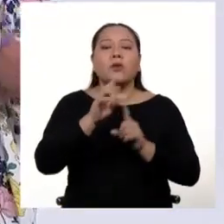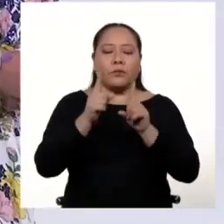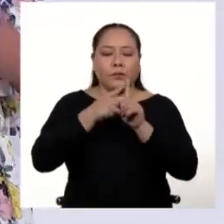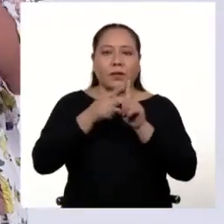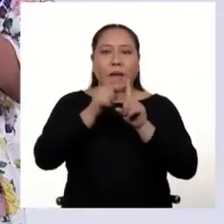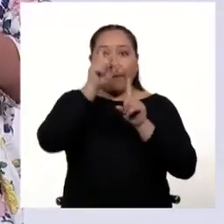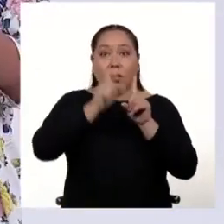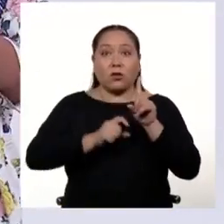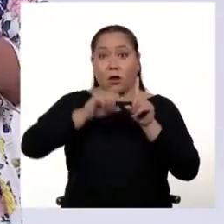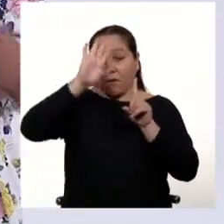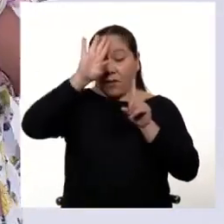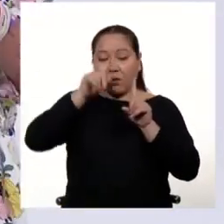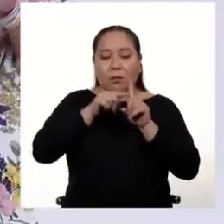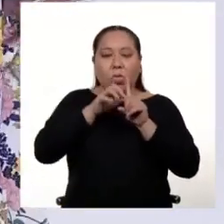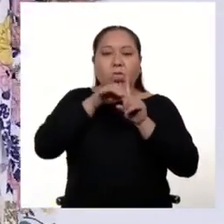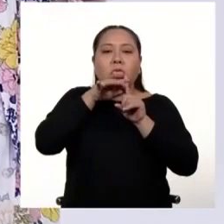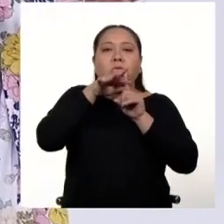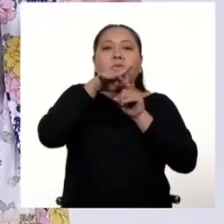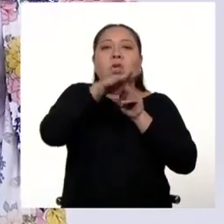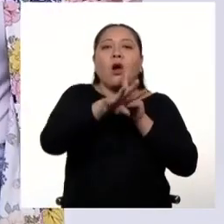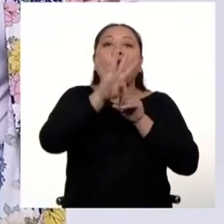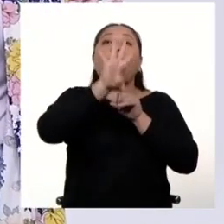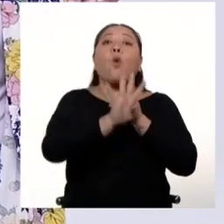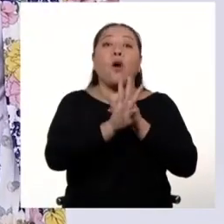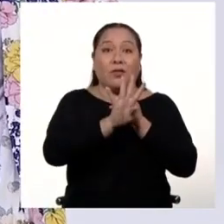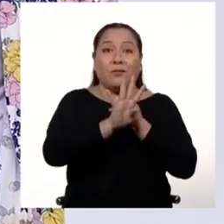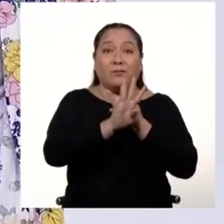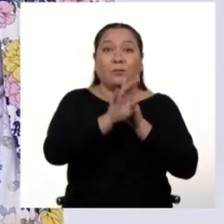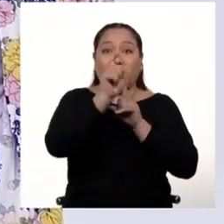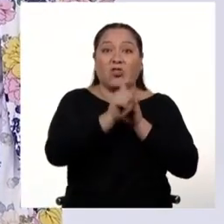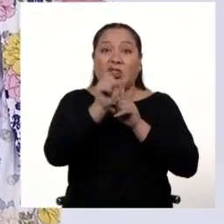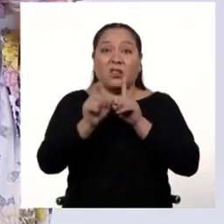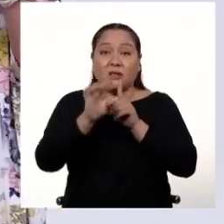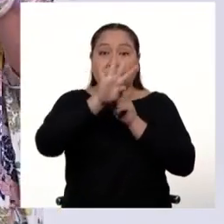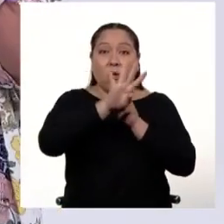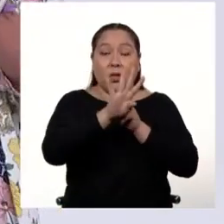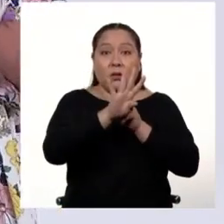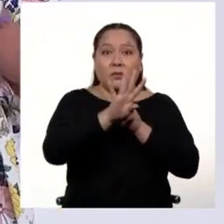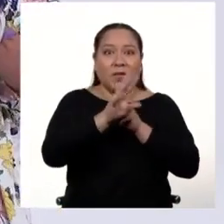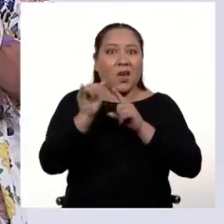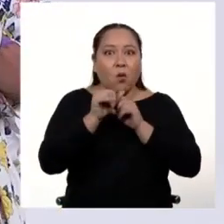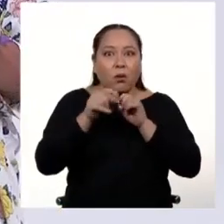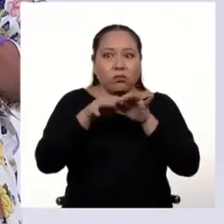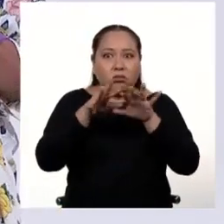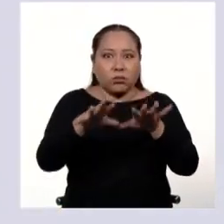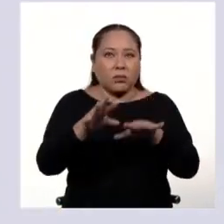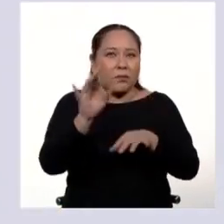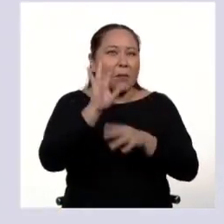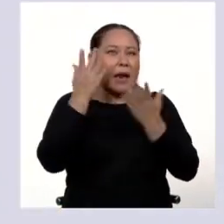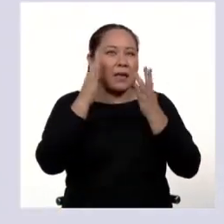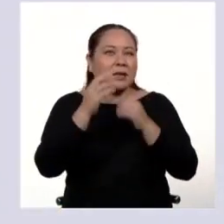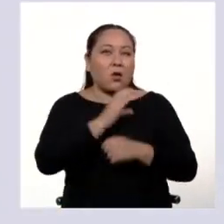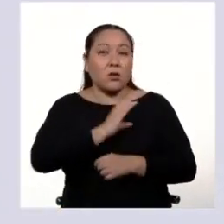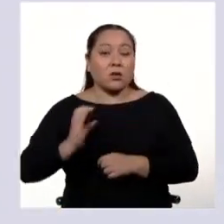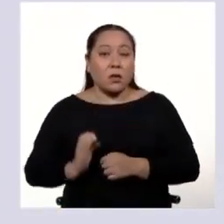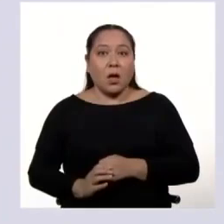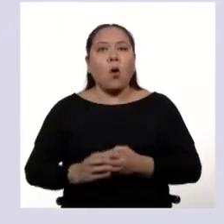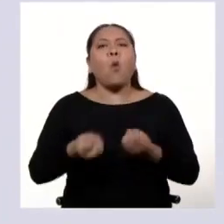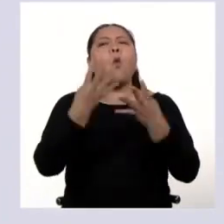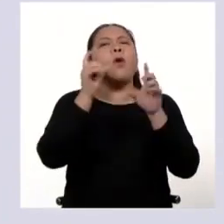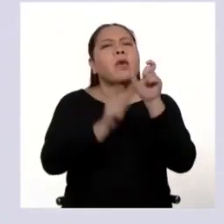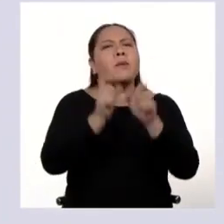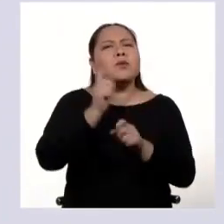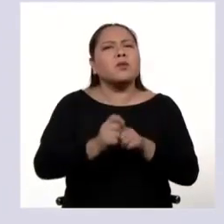decir, cada persona infectada va a infectar a su vez a 4 personas. Tal como en un momento sucedió en China. ¿Cuántas personas se